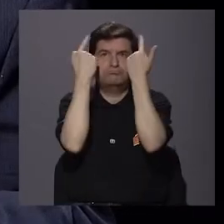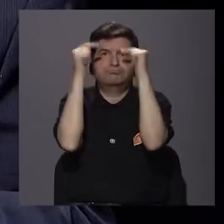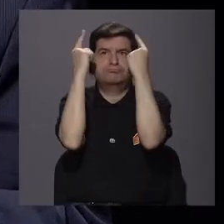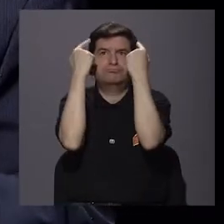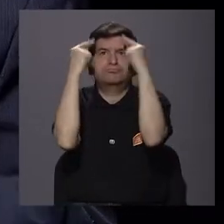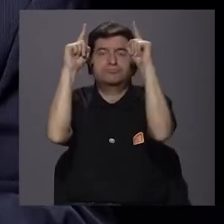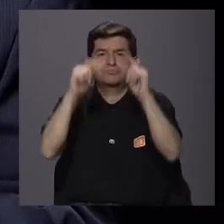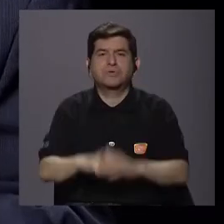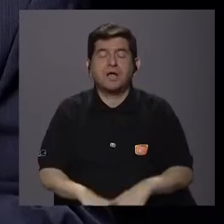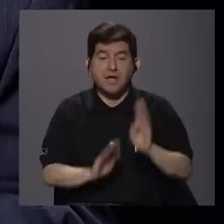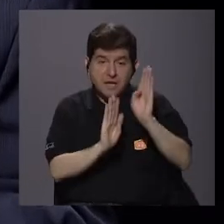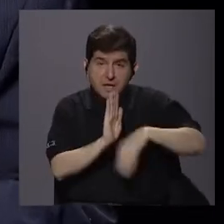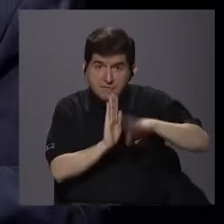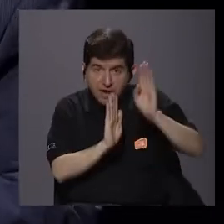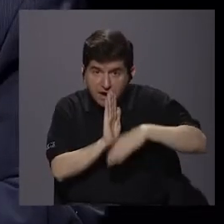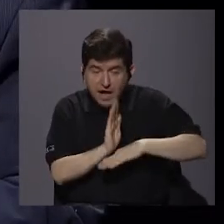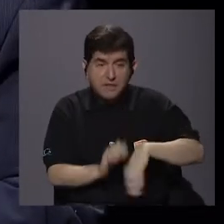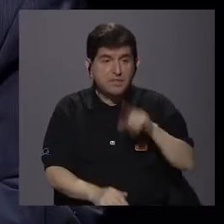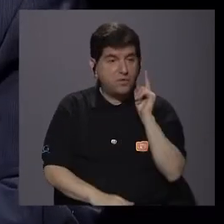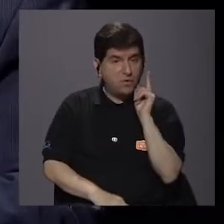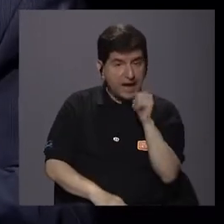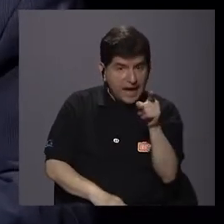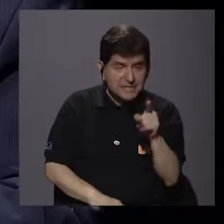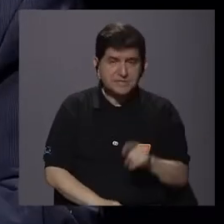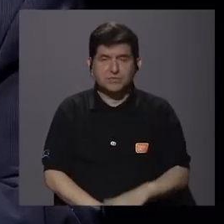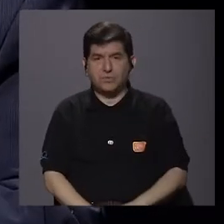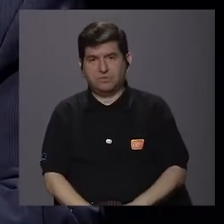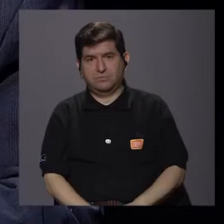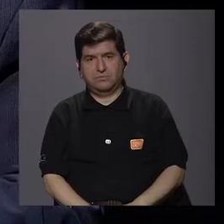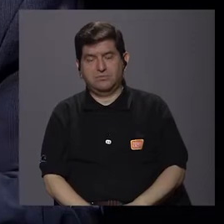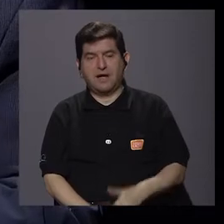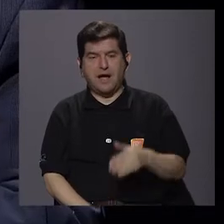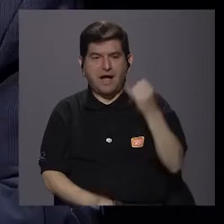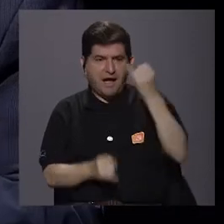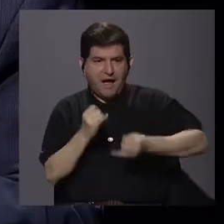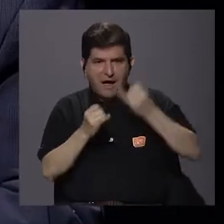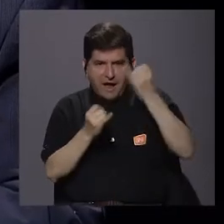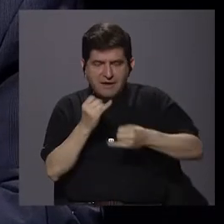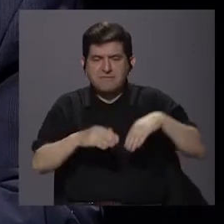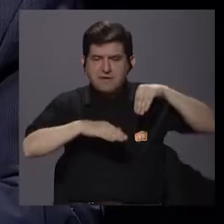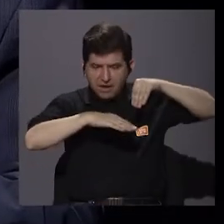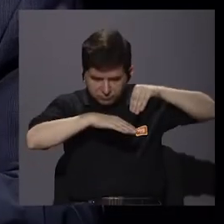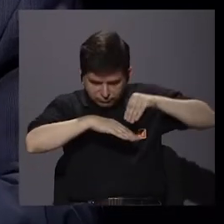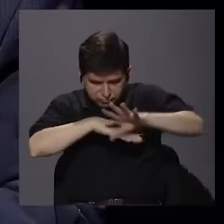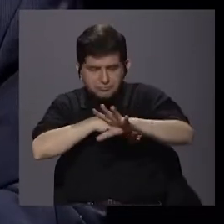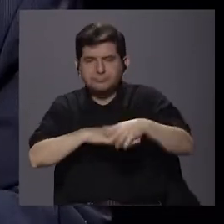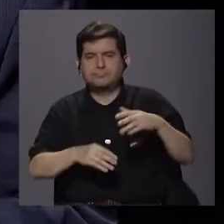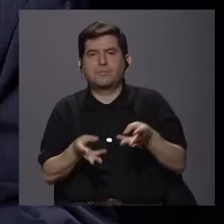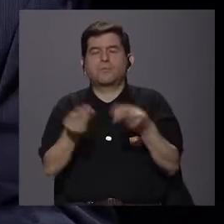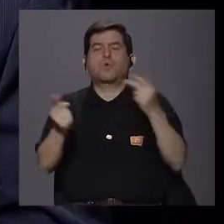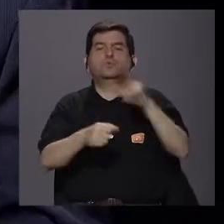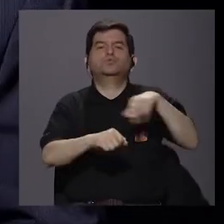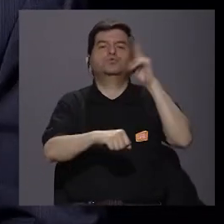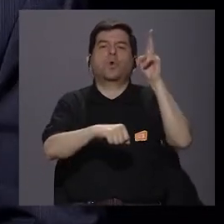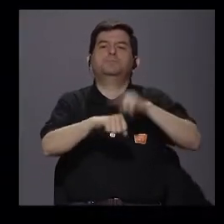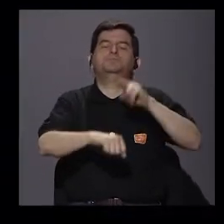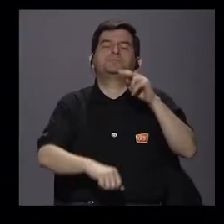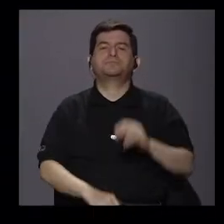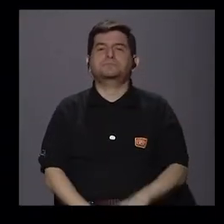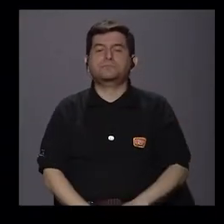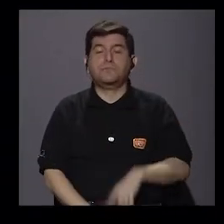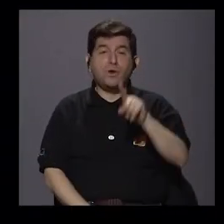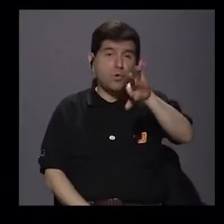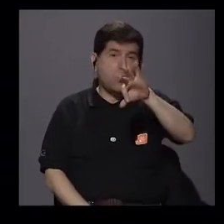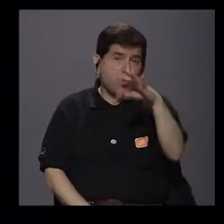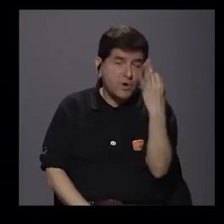y a bajo costo eso necesariamente terminaría por repercutir en la producción nacional pero